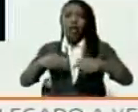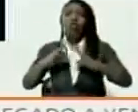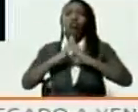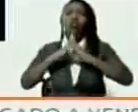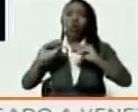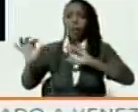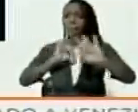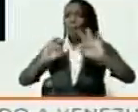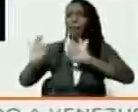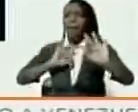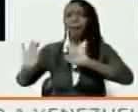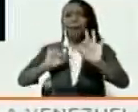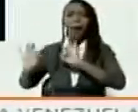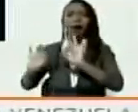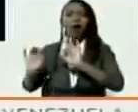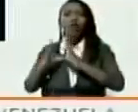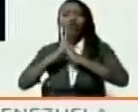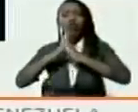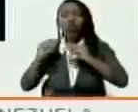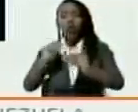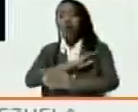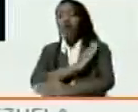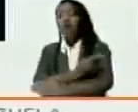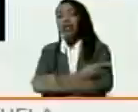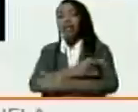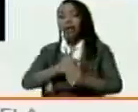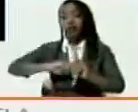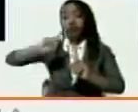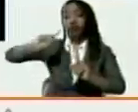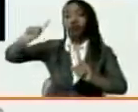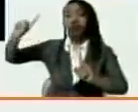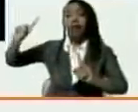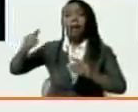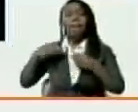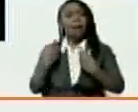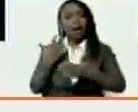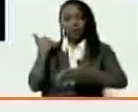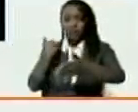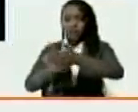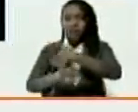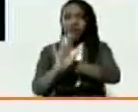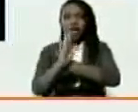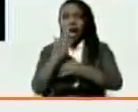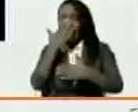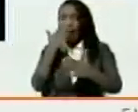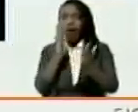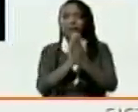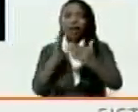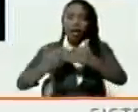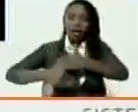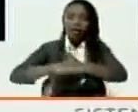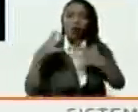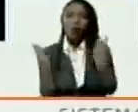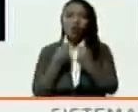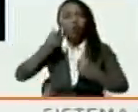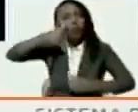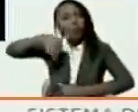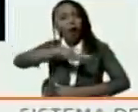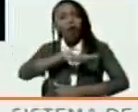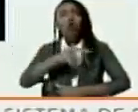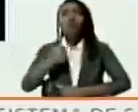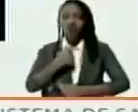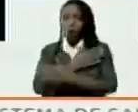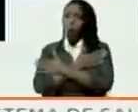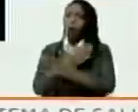preparación y con toda la fuerza y la energía para salir adelante junto a nuestro pueblo. Estoy a la